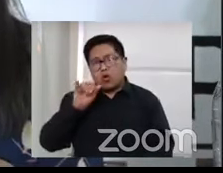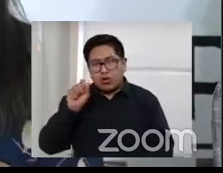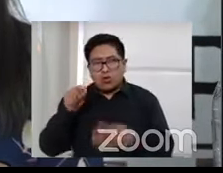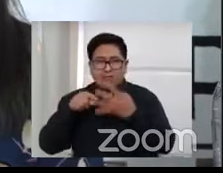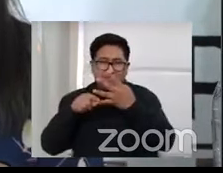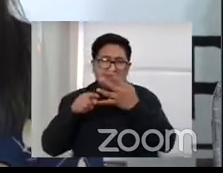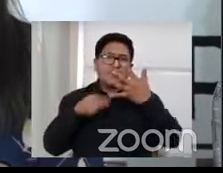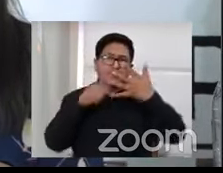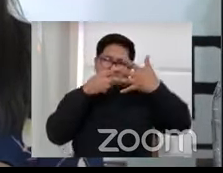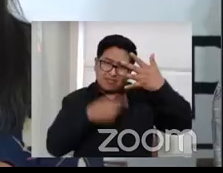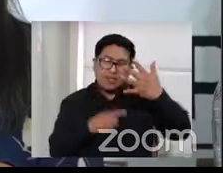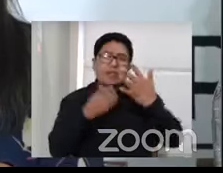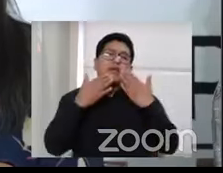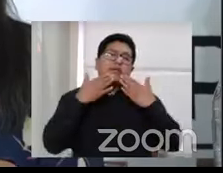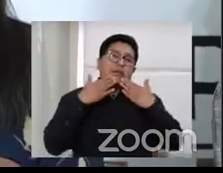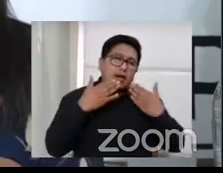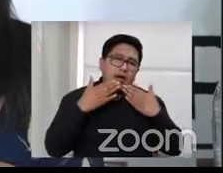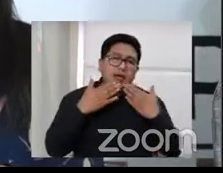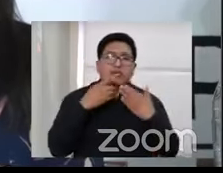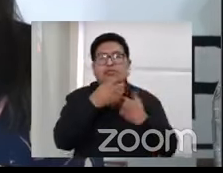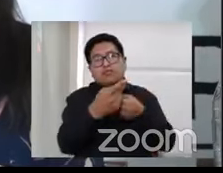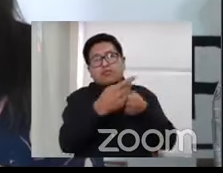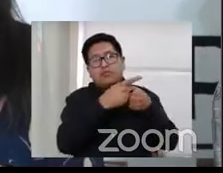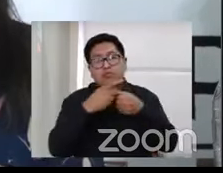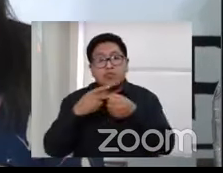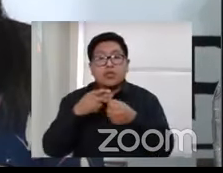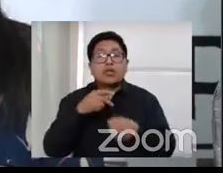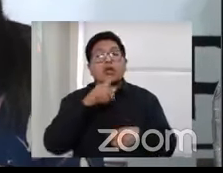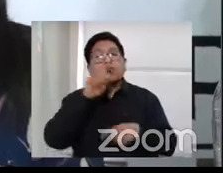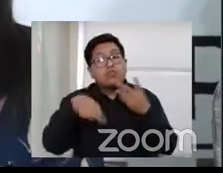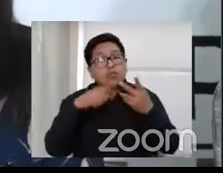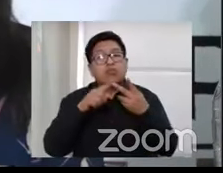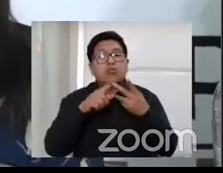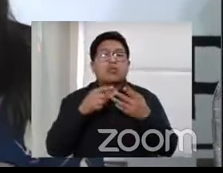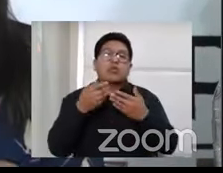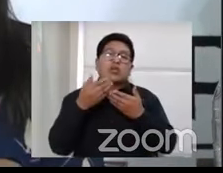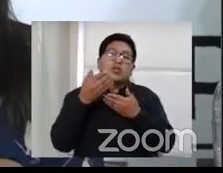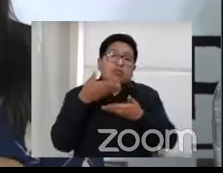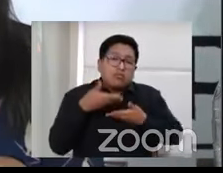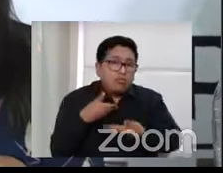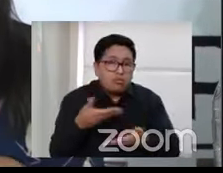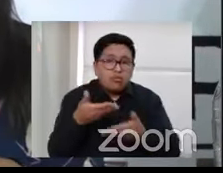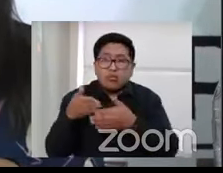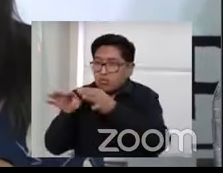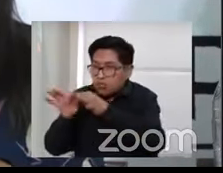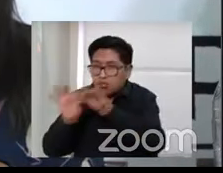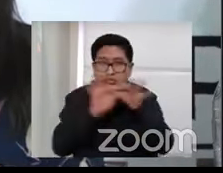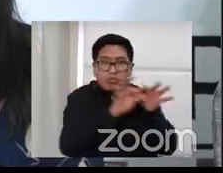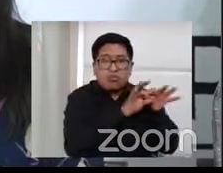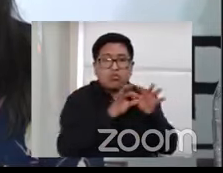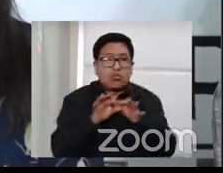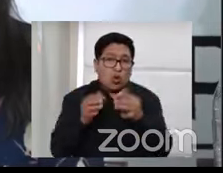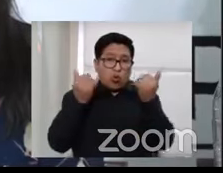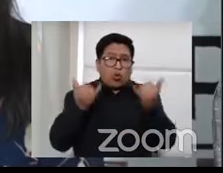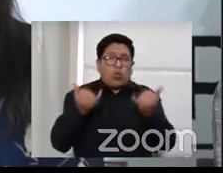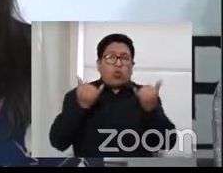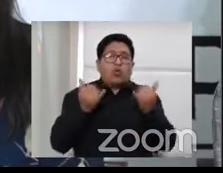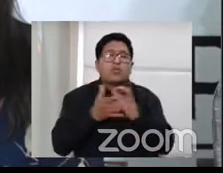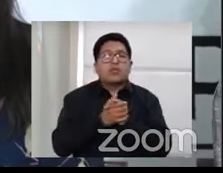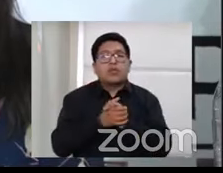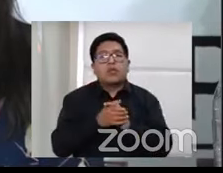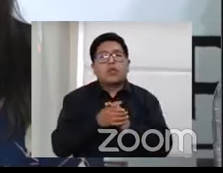también agradecer no la participación sino la convocatoria conjunta que se ha realizado el día de hoy a la